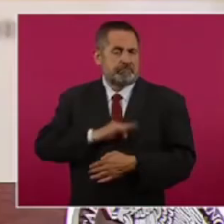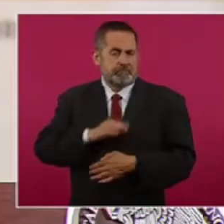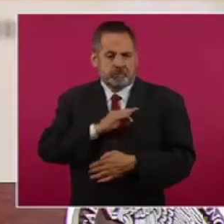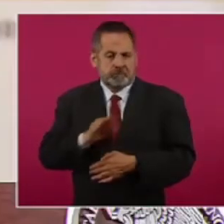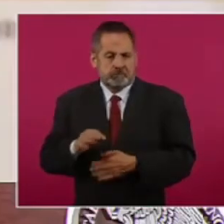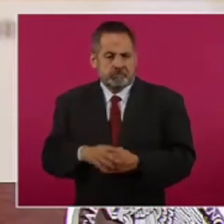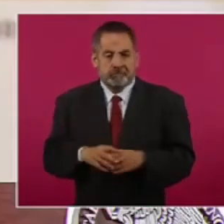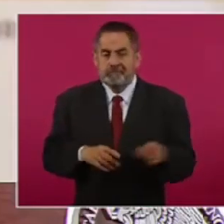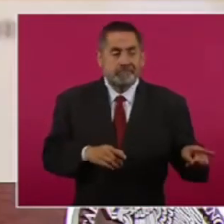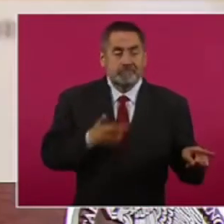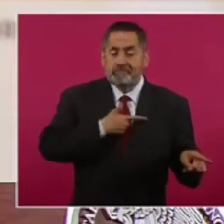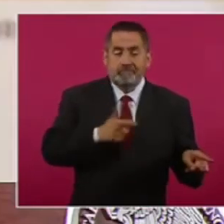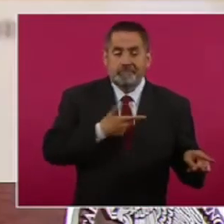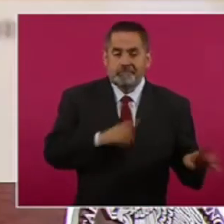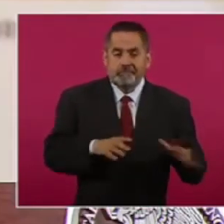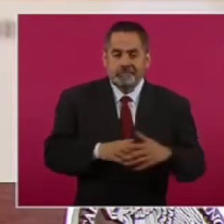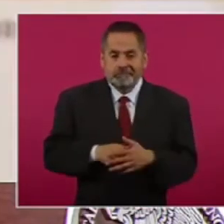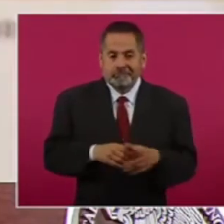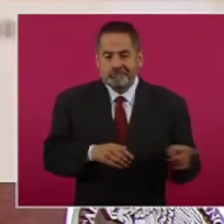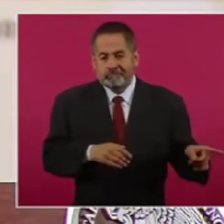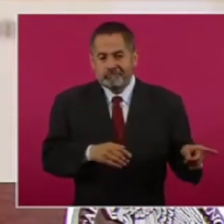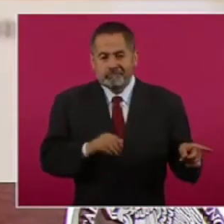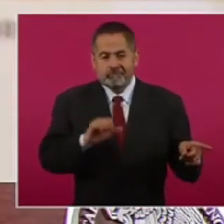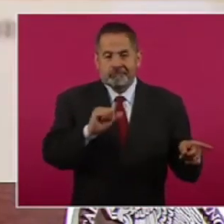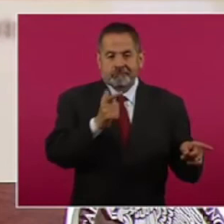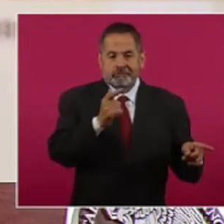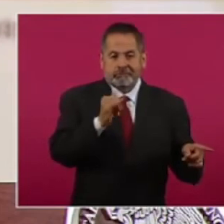no les gusta Aguilar Camín y a